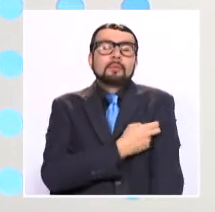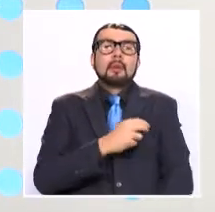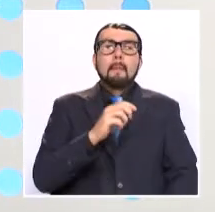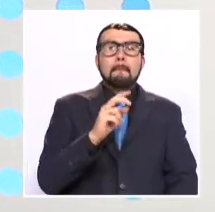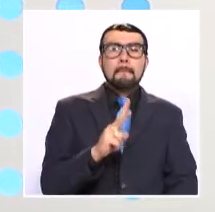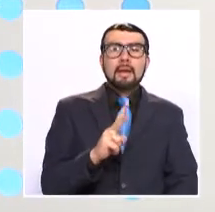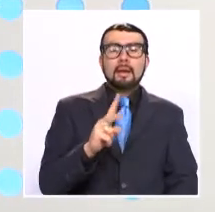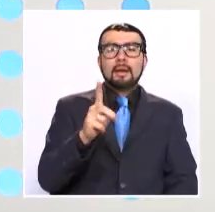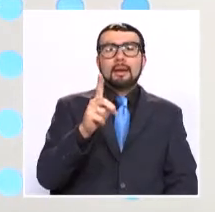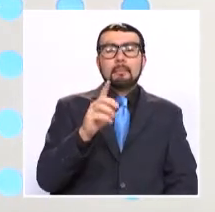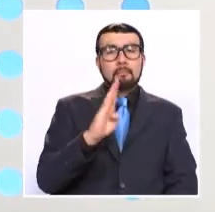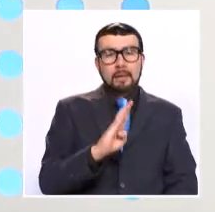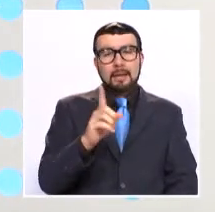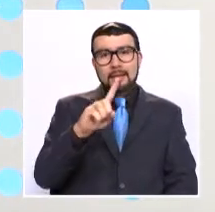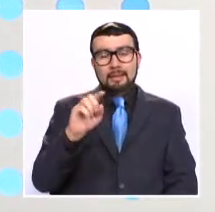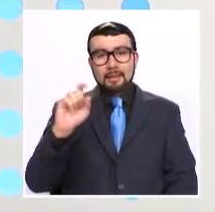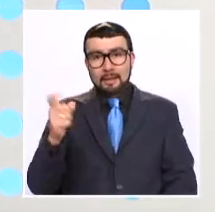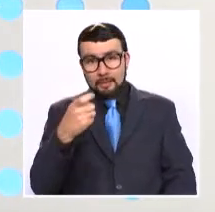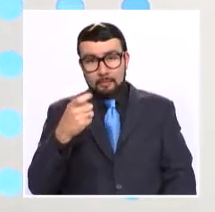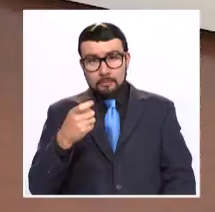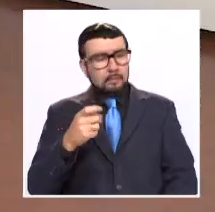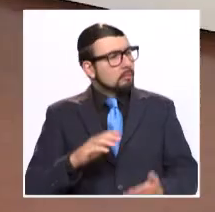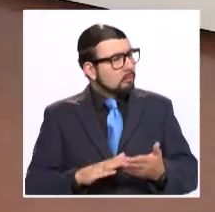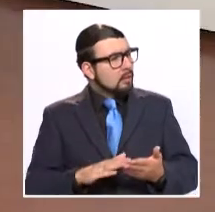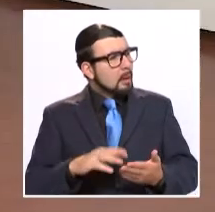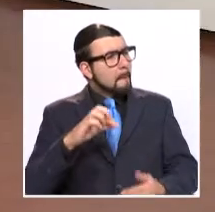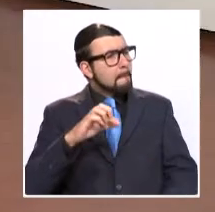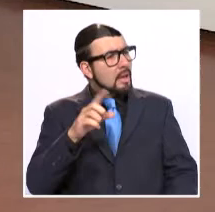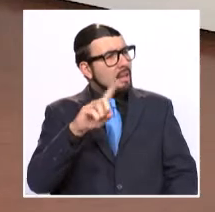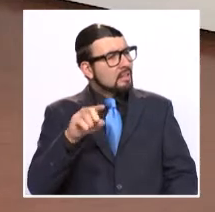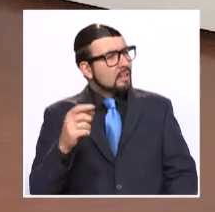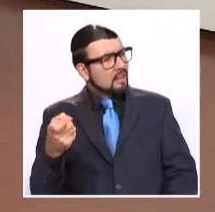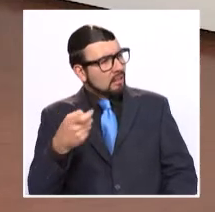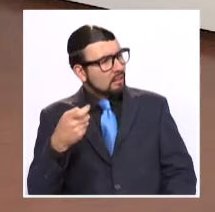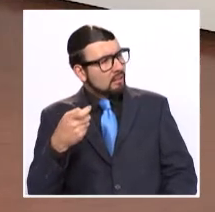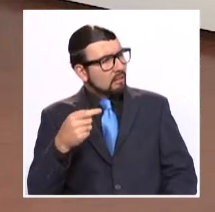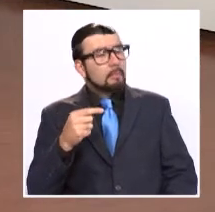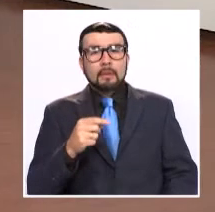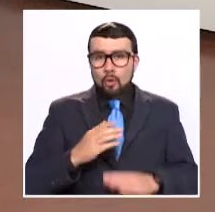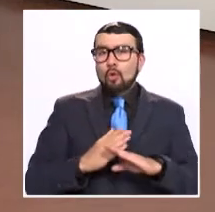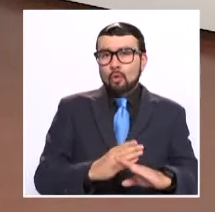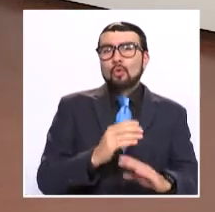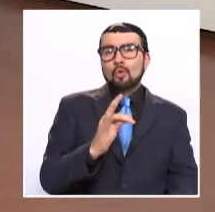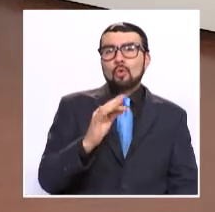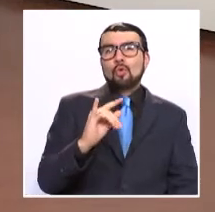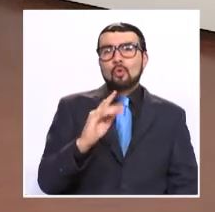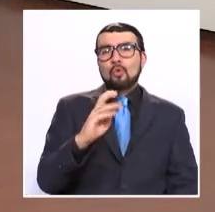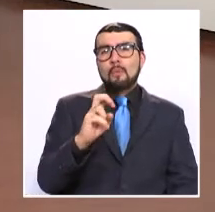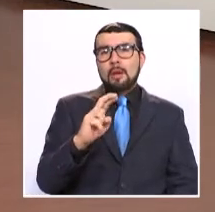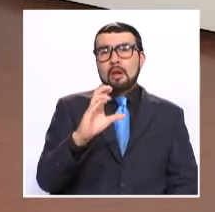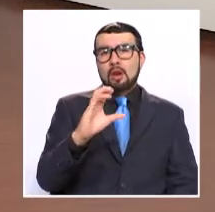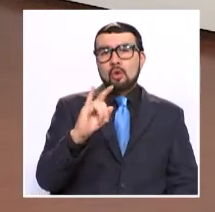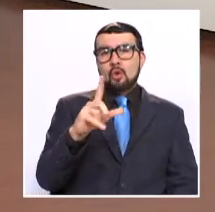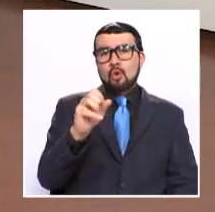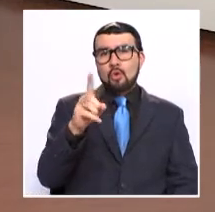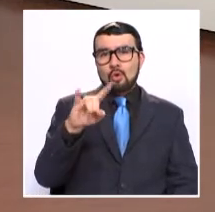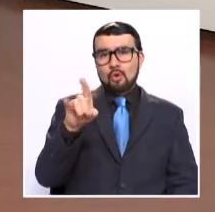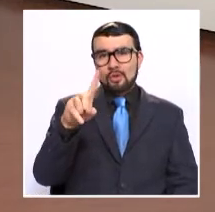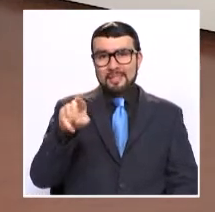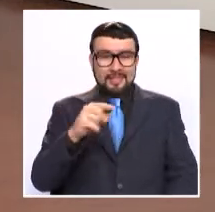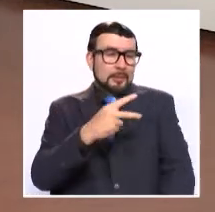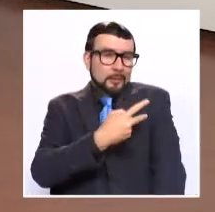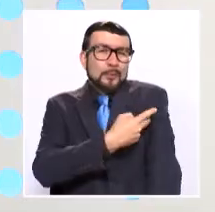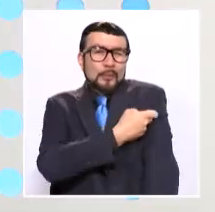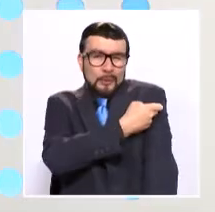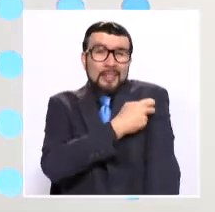y la vacuna de la hepatitis B, la BCG primera dosis. Tuberculosis. La vacuna contra la tuberculosis. La BCG es la que va en el hombro, que es la que nos